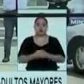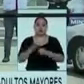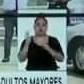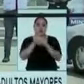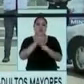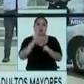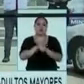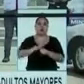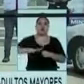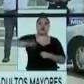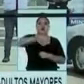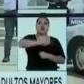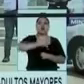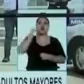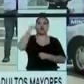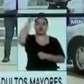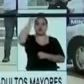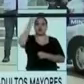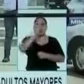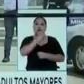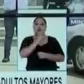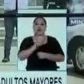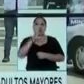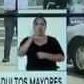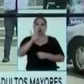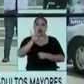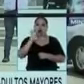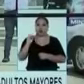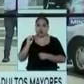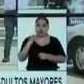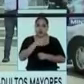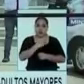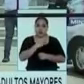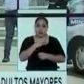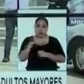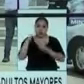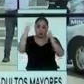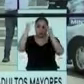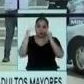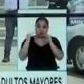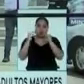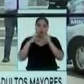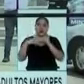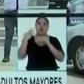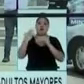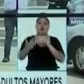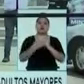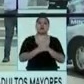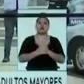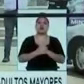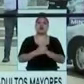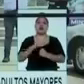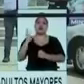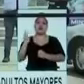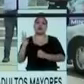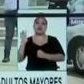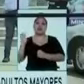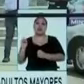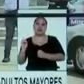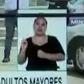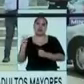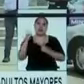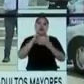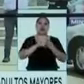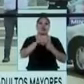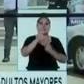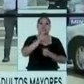decir lo que nosotros ya sabemos. Lo han dicho un montón de veces. Pero me habla del plan de trabajo.